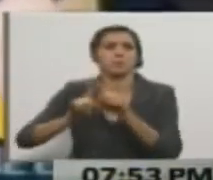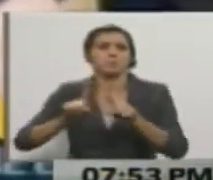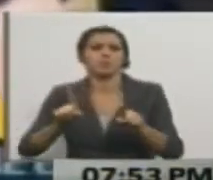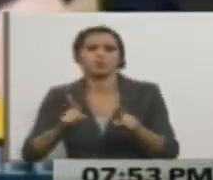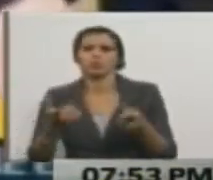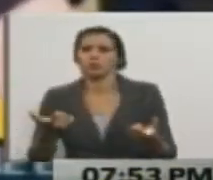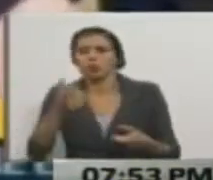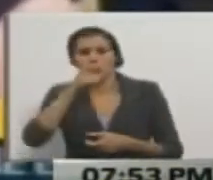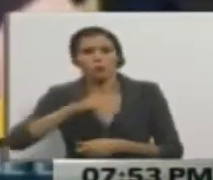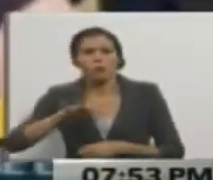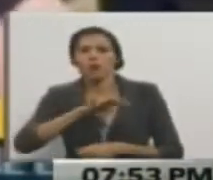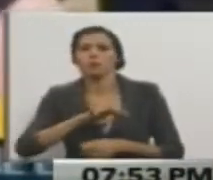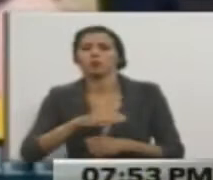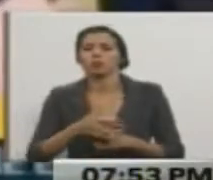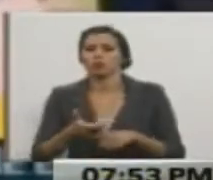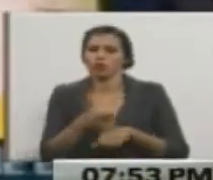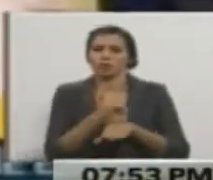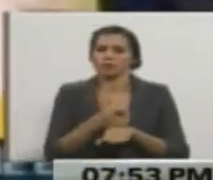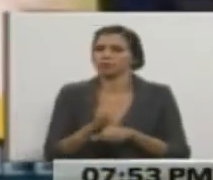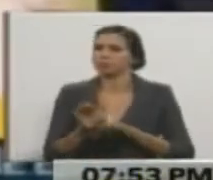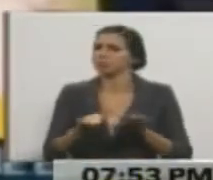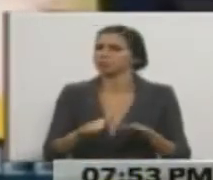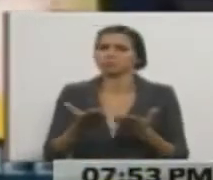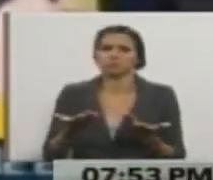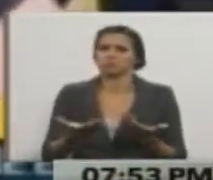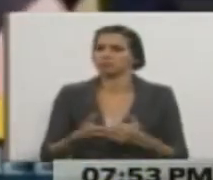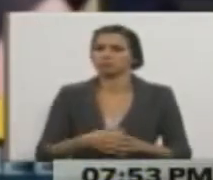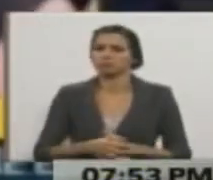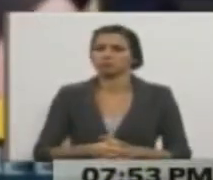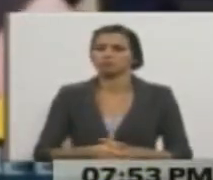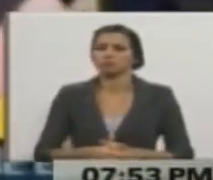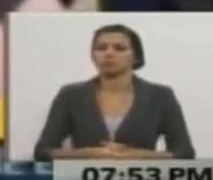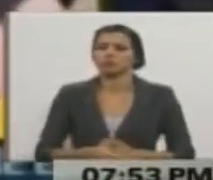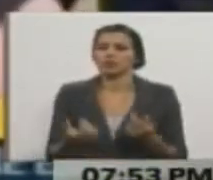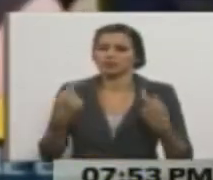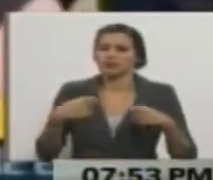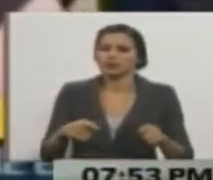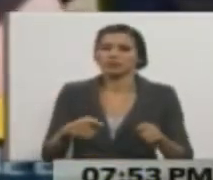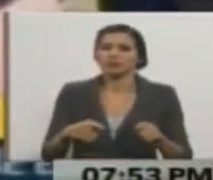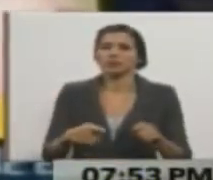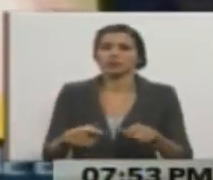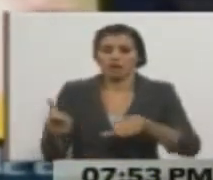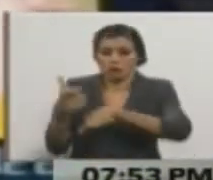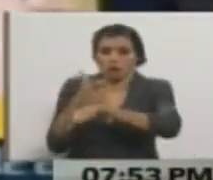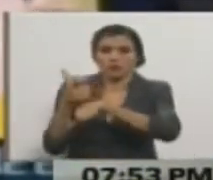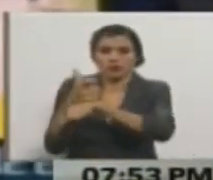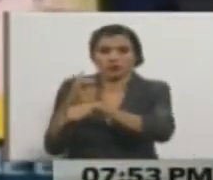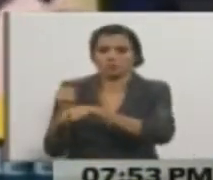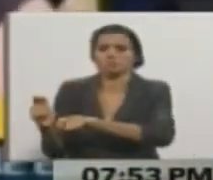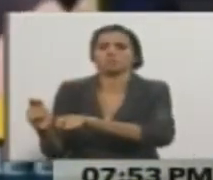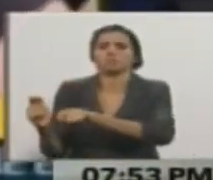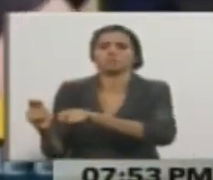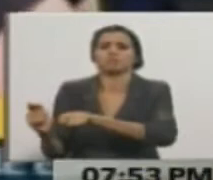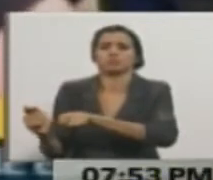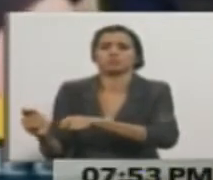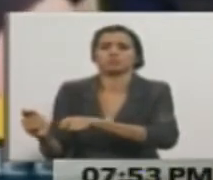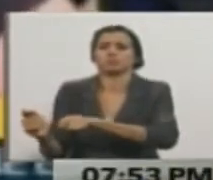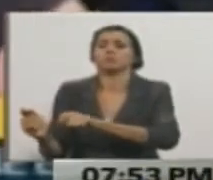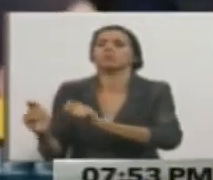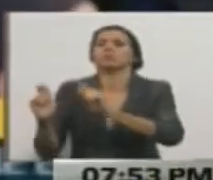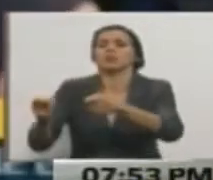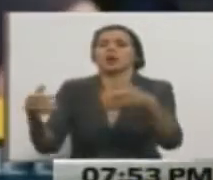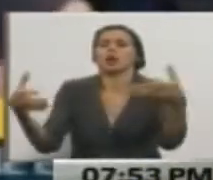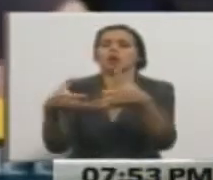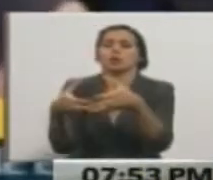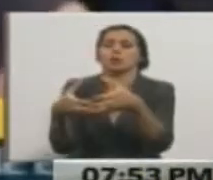a sus expresiones en los gobiernos y pretendiendo trasladar la gobernanza a la sociedad civil privatizada.